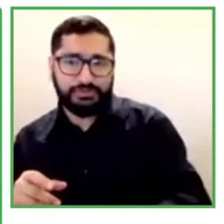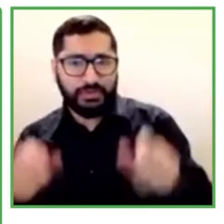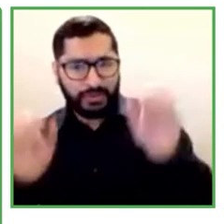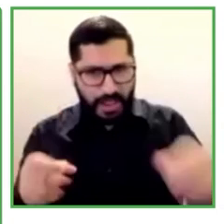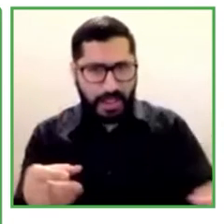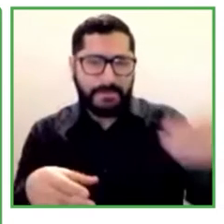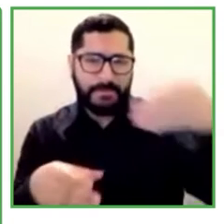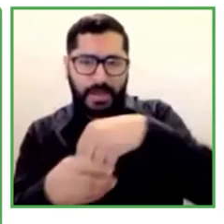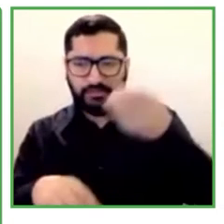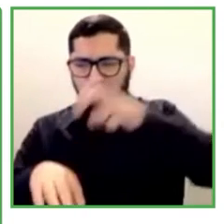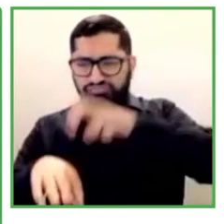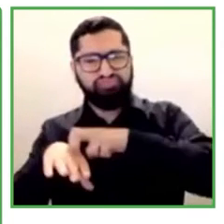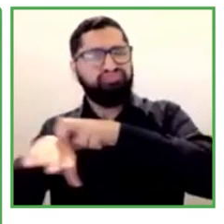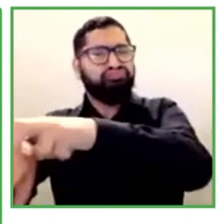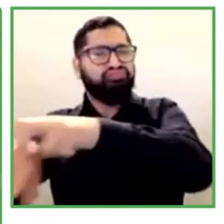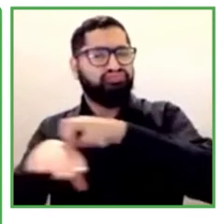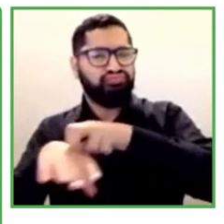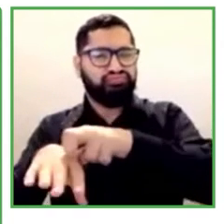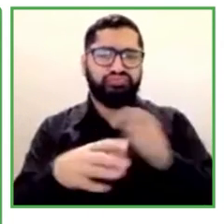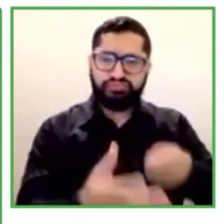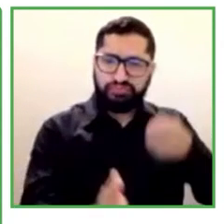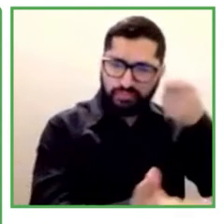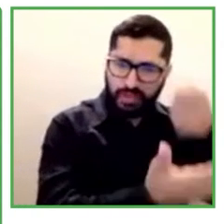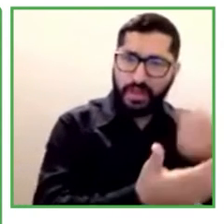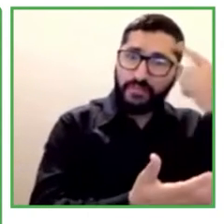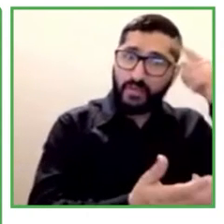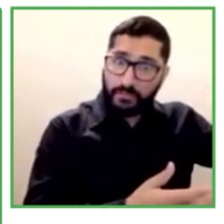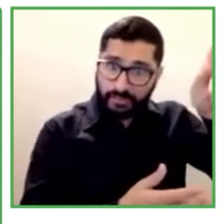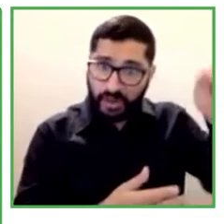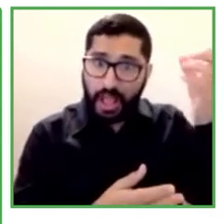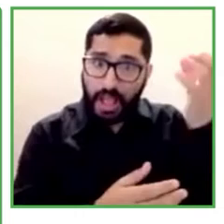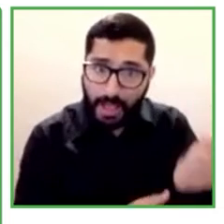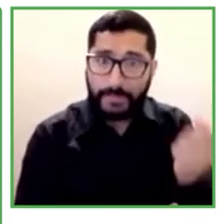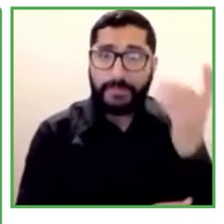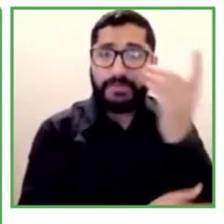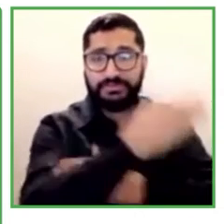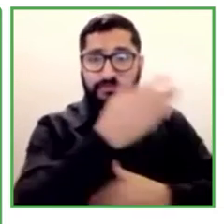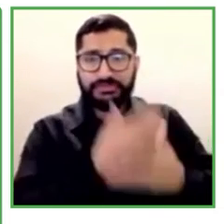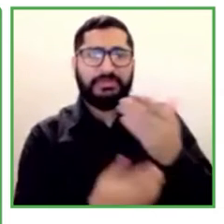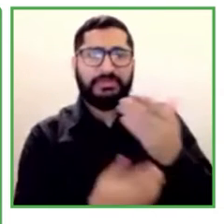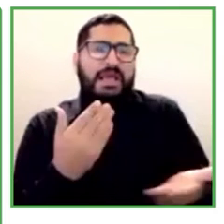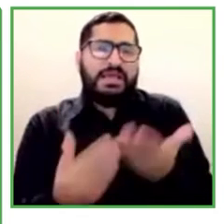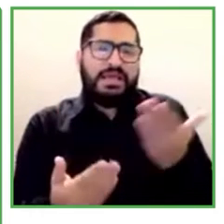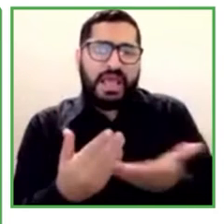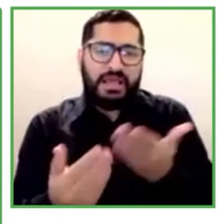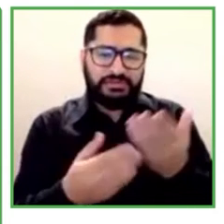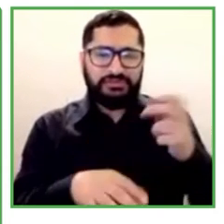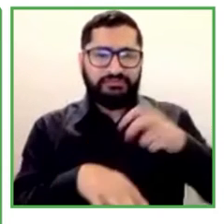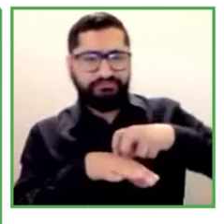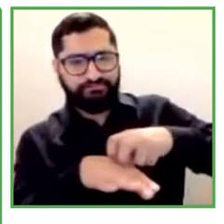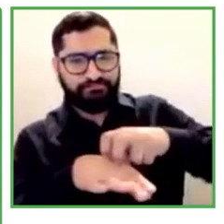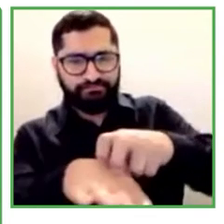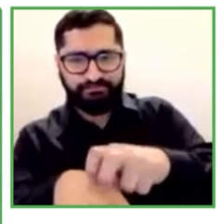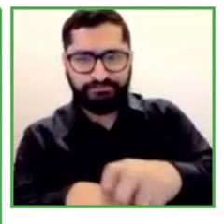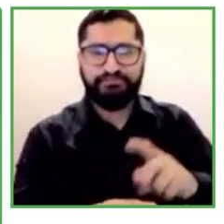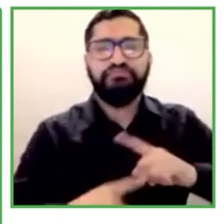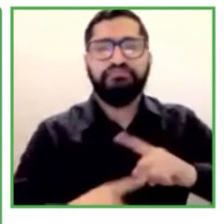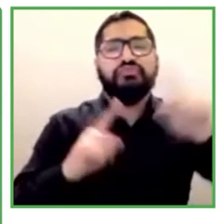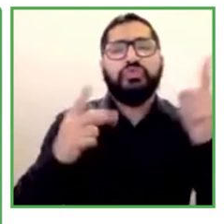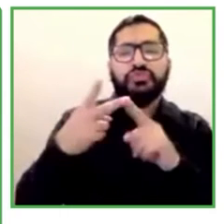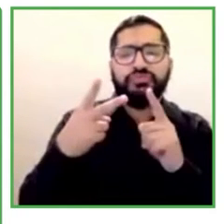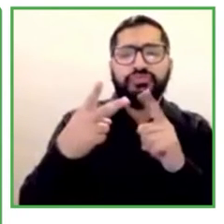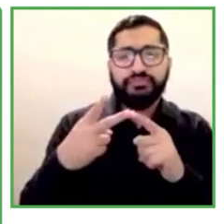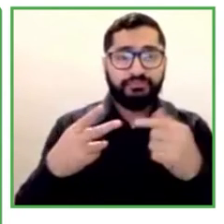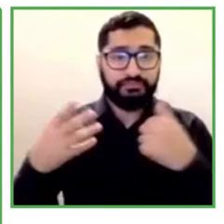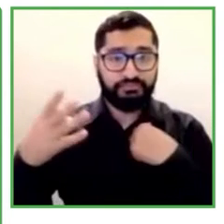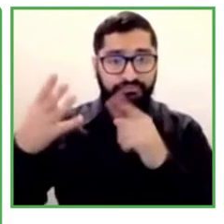permanente para poder trasladarse. Y también incorporamos algo que llamamos Mi Mejor Amigo, y que básicamente consiste en reembolsar gastos